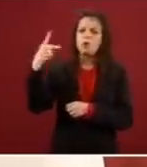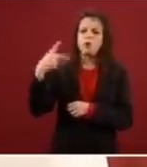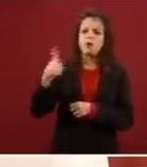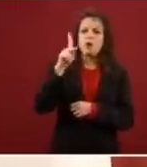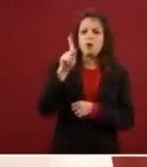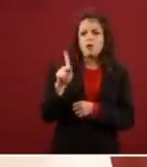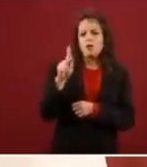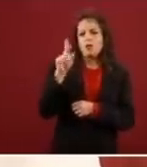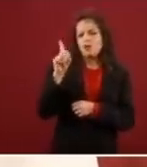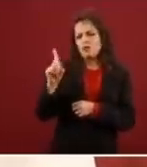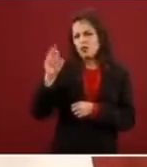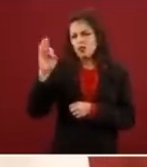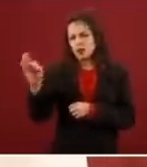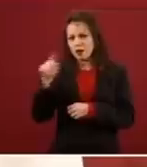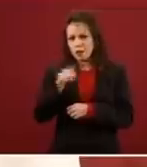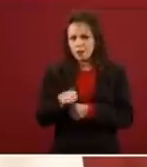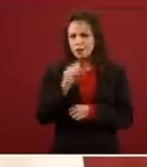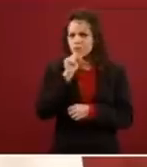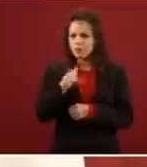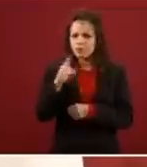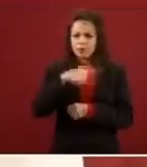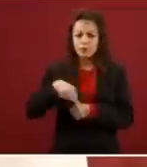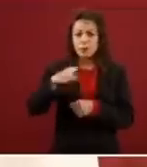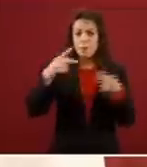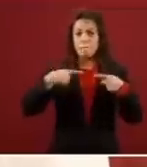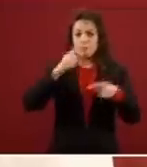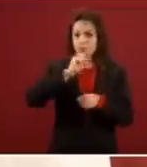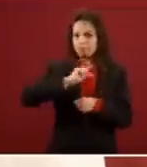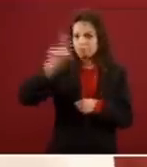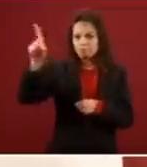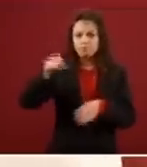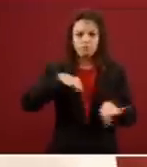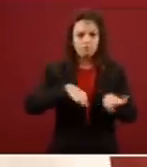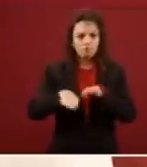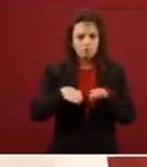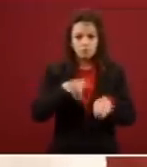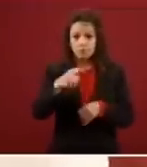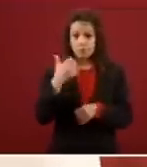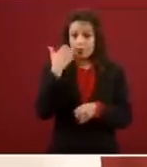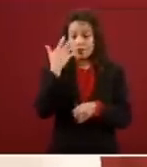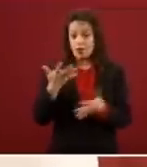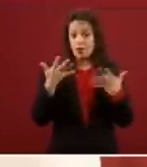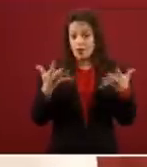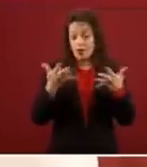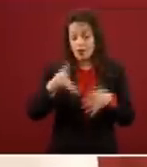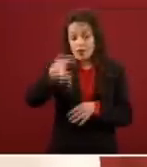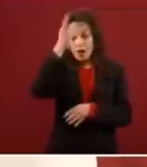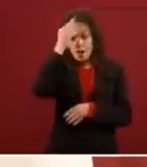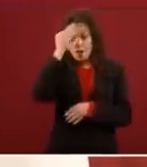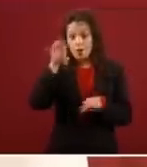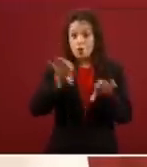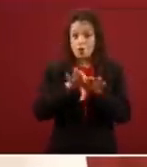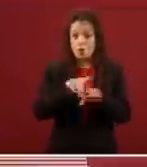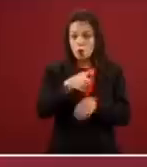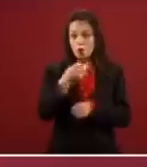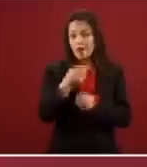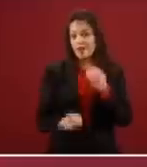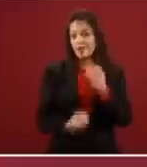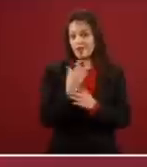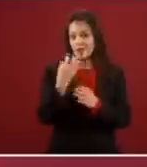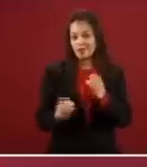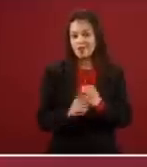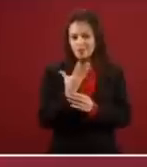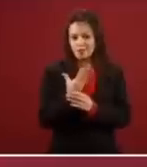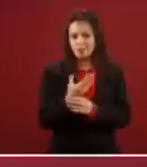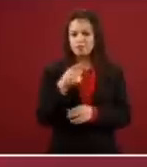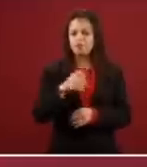de Defensa del Trabajo y en general profesionistas laboralistas que quieran capacitarse en esta nueva etapa para